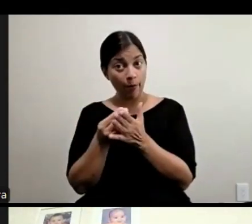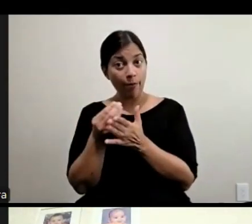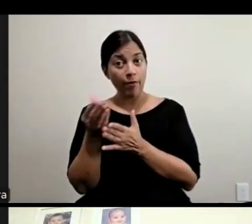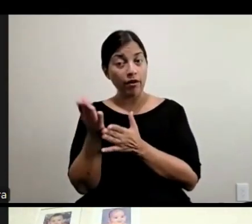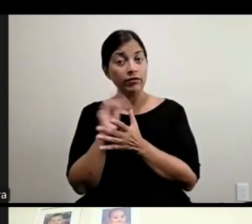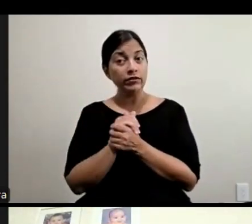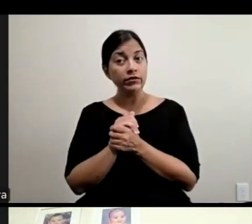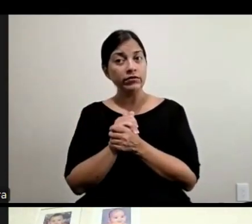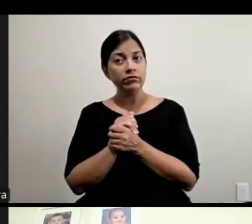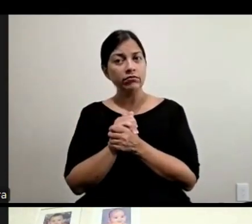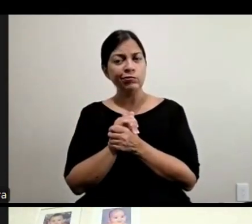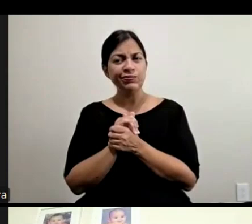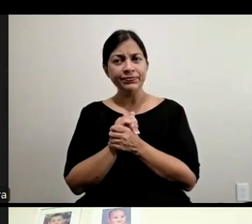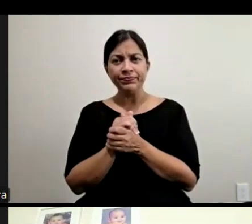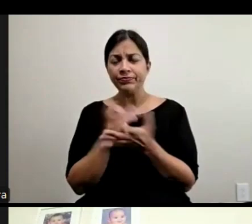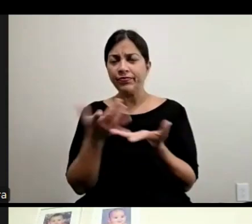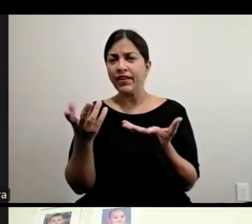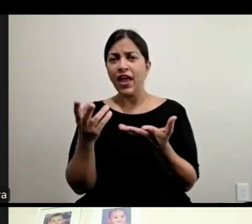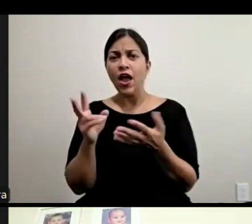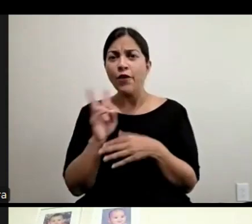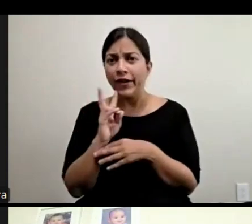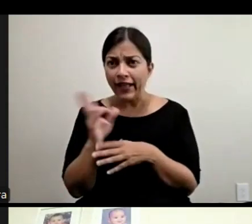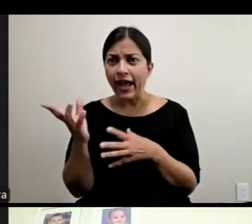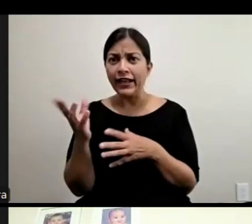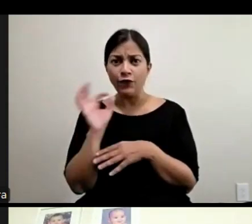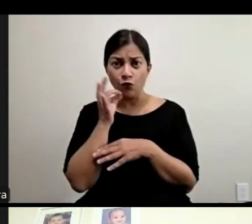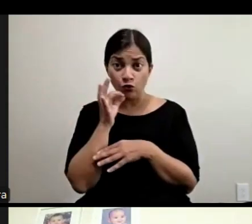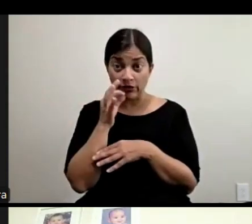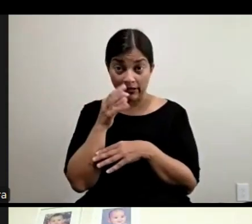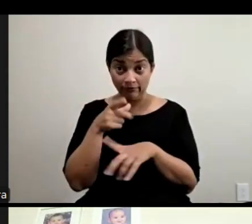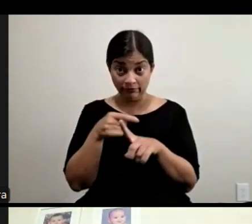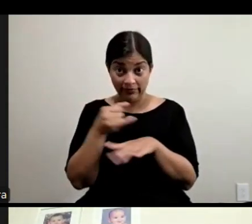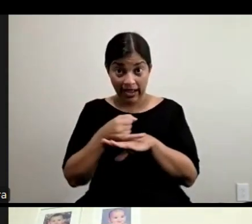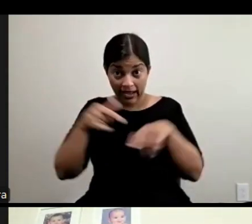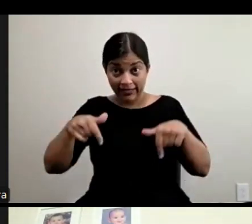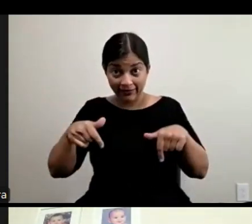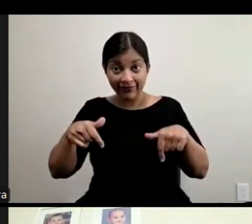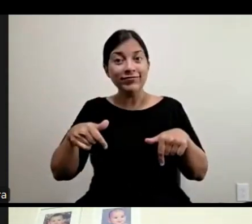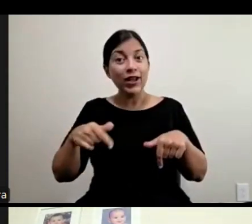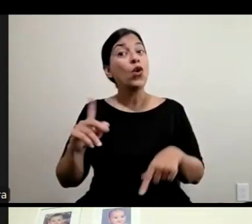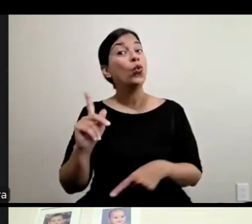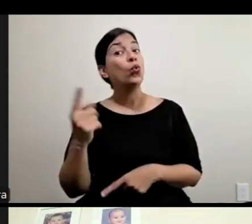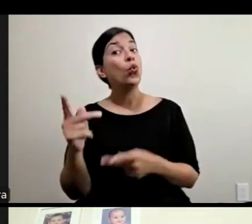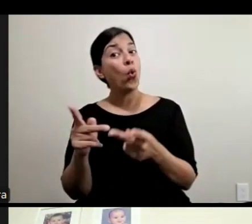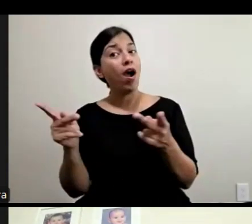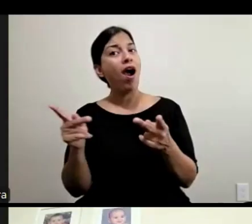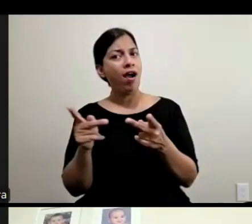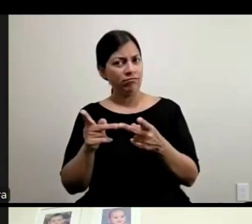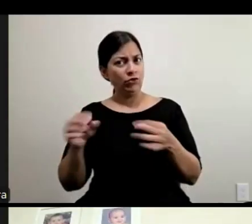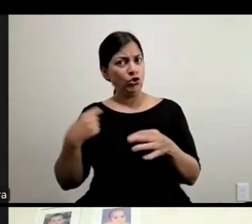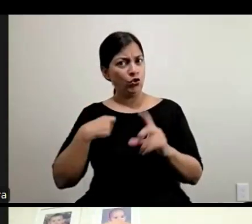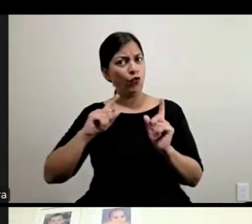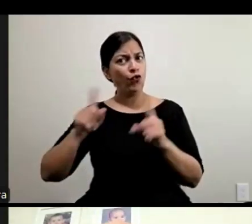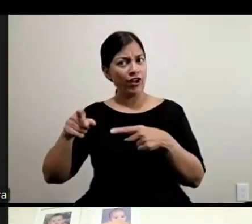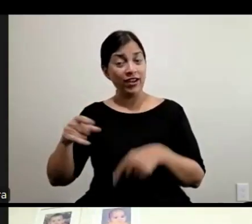los vegetales y las frutitas del país, les tengo un lugar. Ya yo fui y José